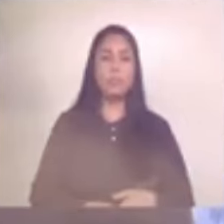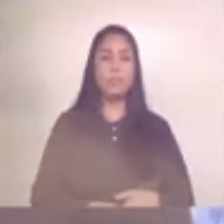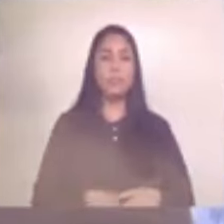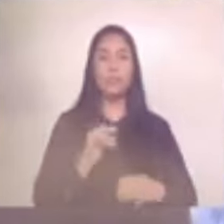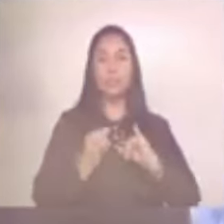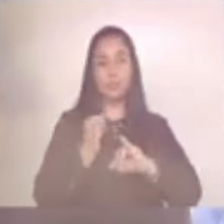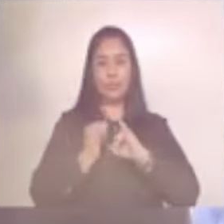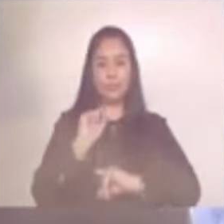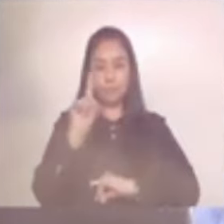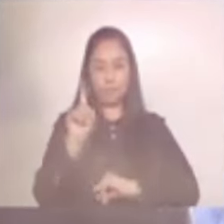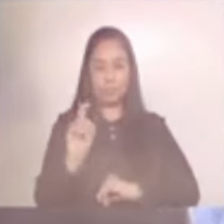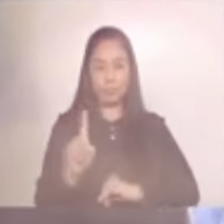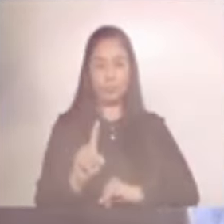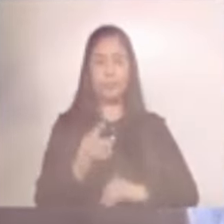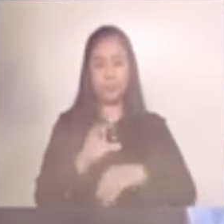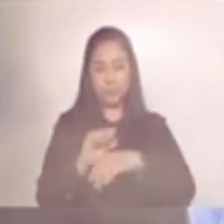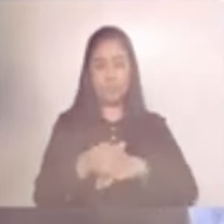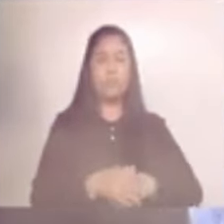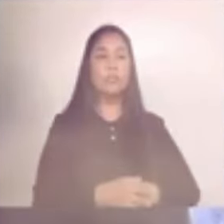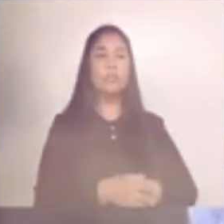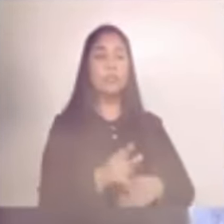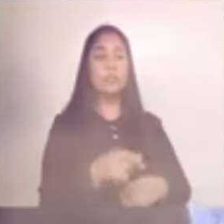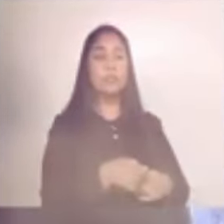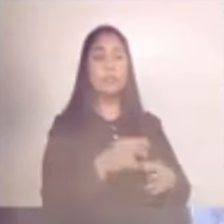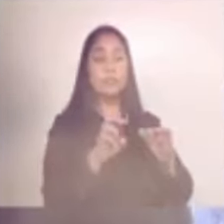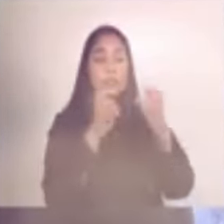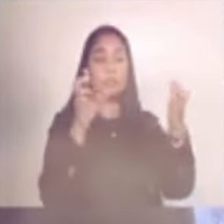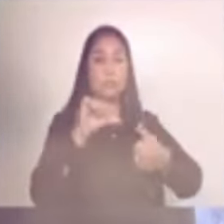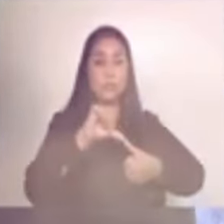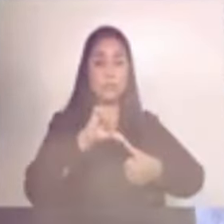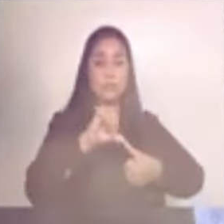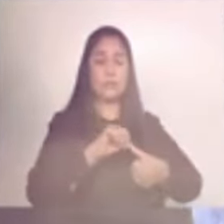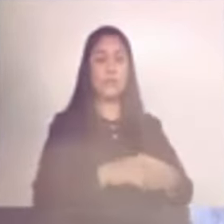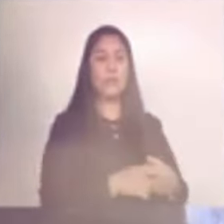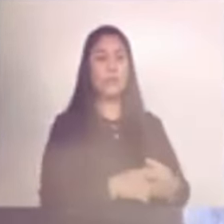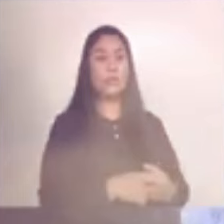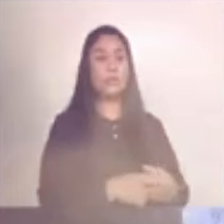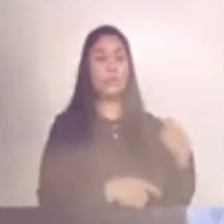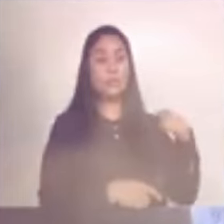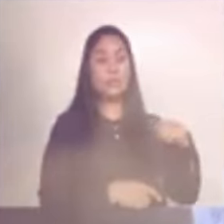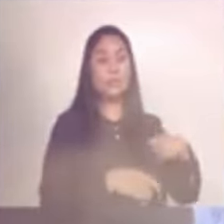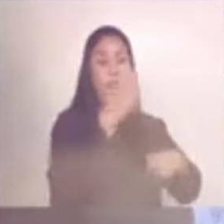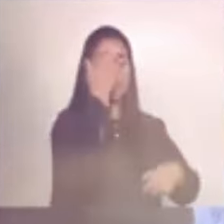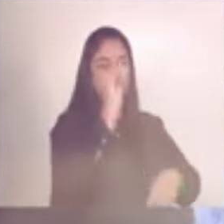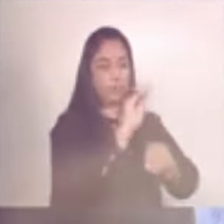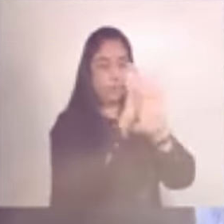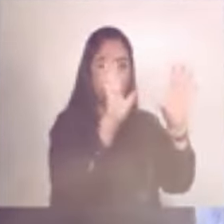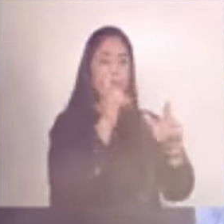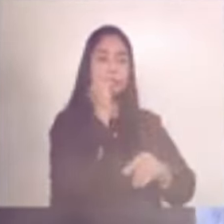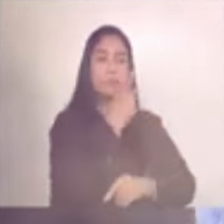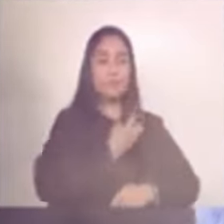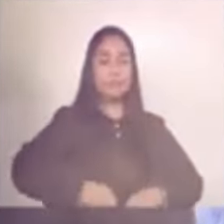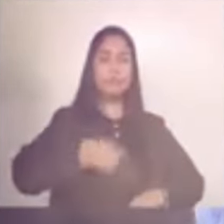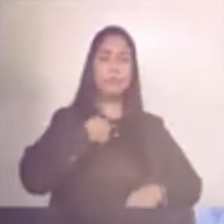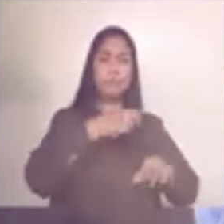última pregunta, con su debido permiso, de parte del Diario Centroamérica, Robert Pimentel. Buenos días, señor presidente. La